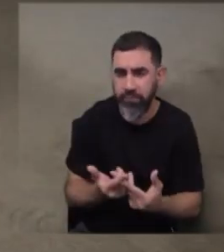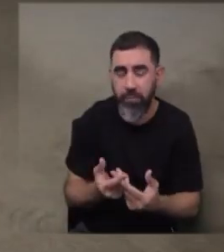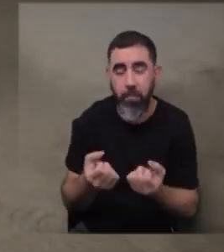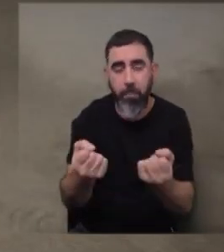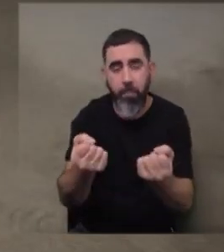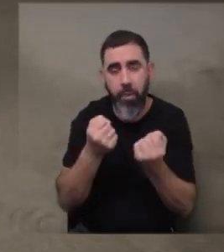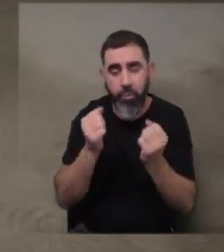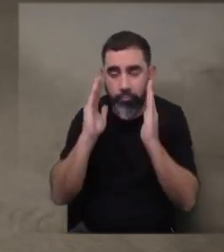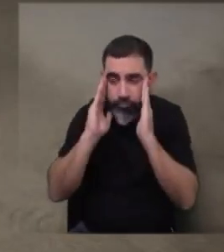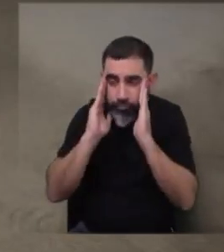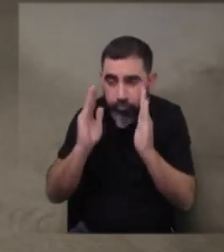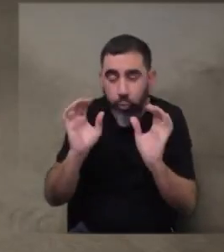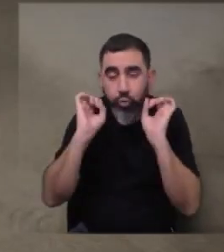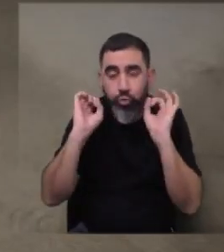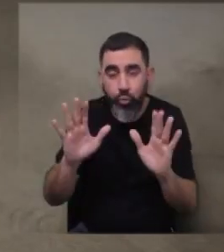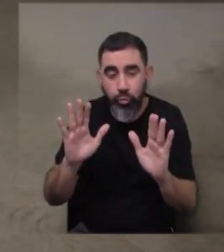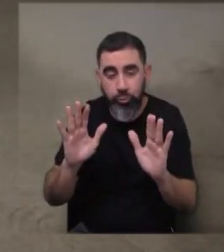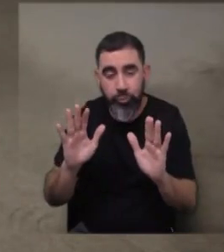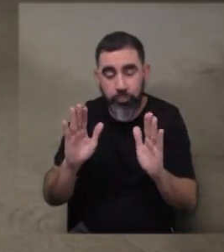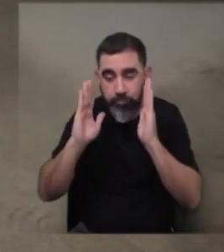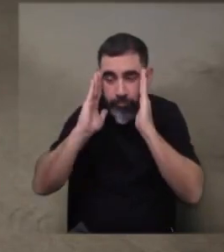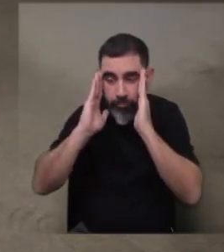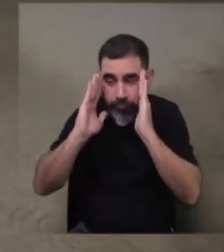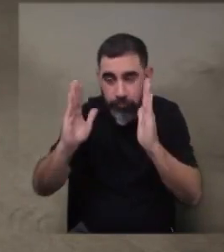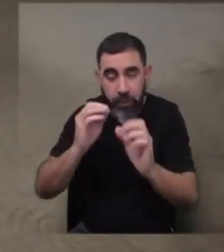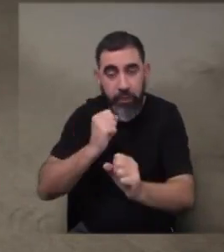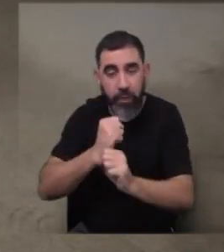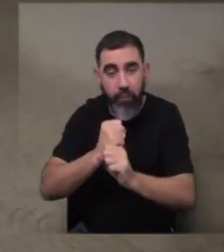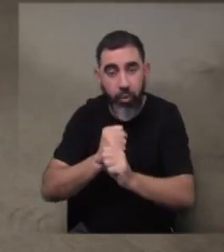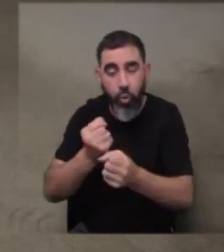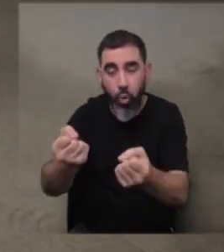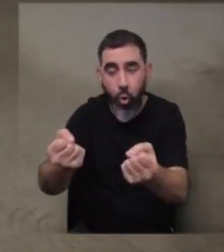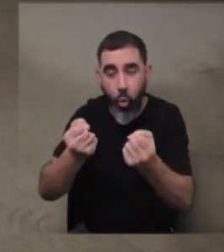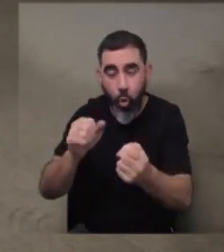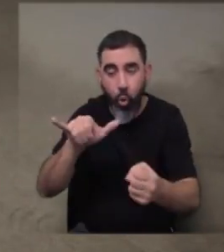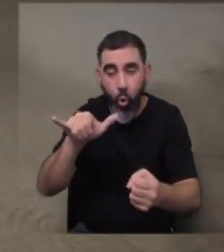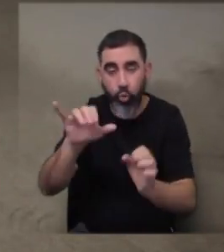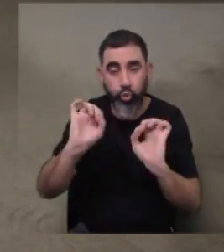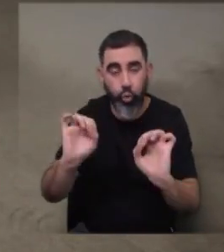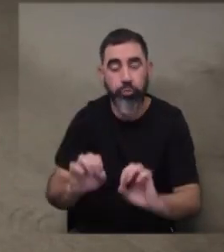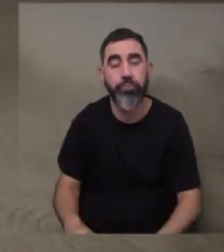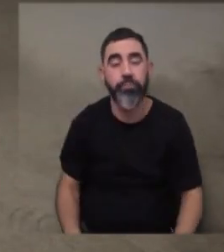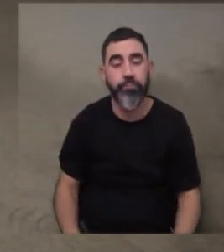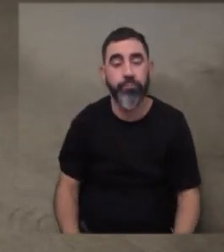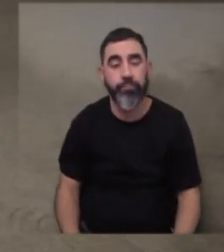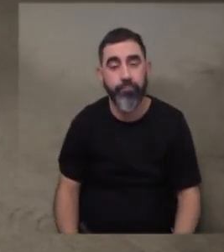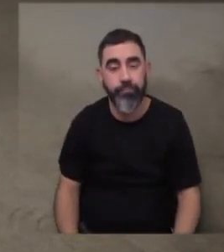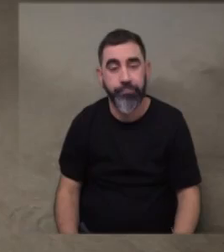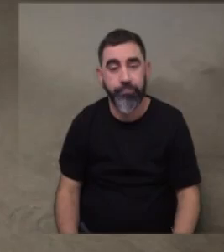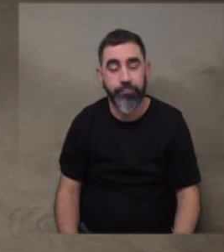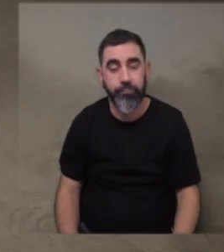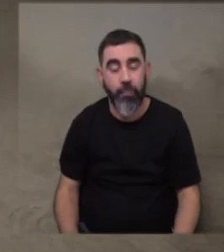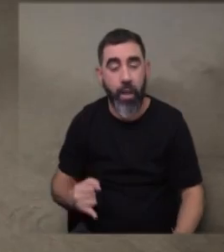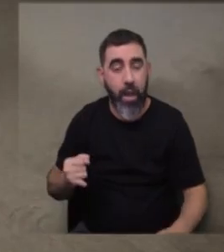pueden focalizarse y centrar su carga de trabajo en el control del avión específicamente. Eso hace que el índice